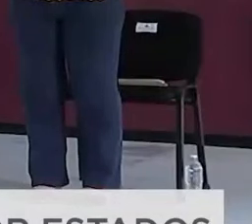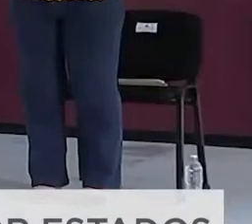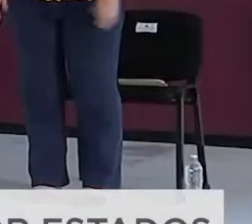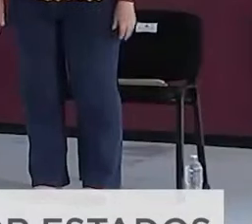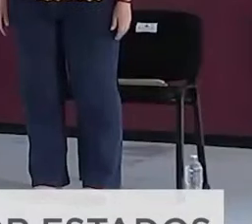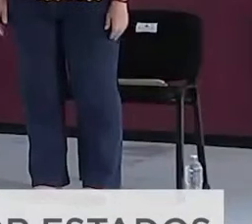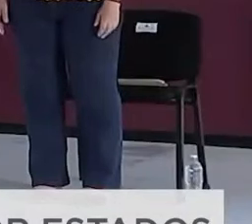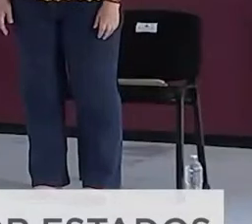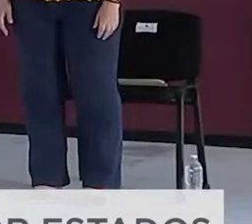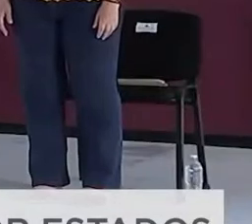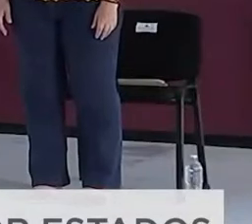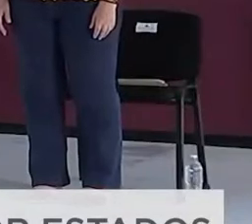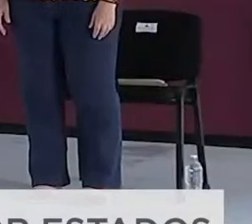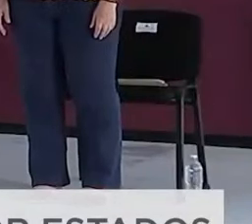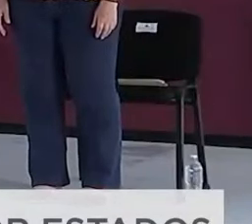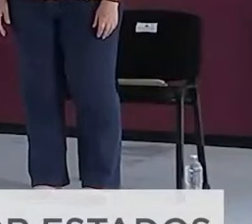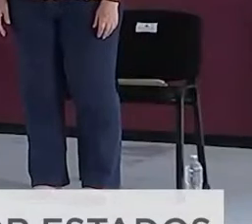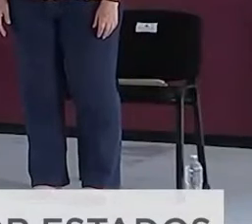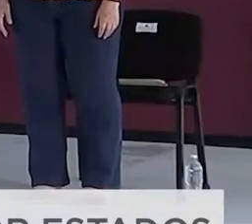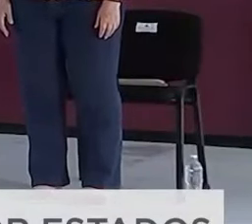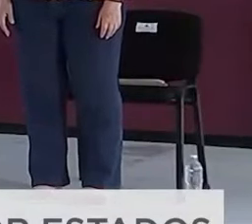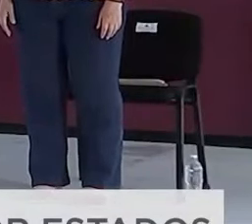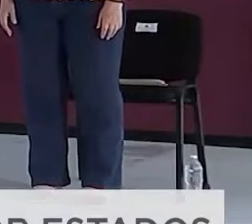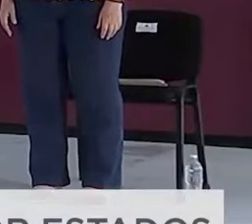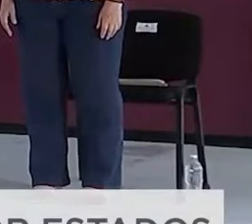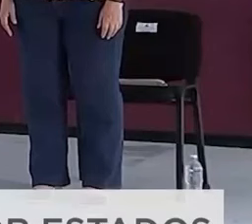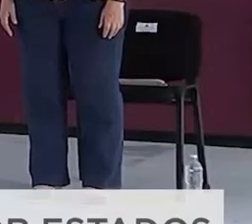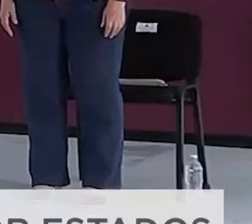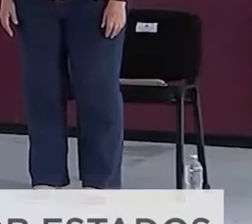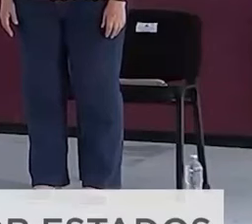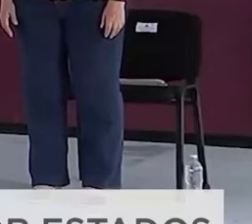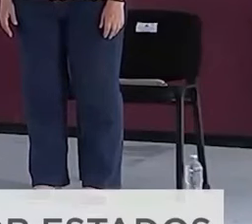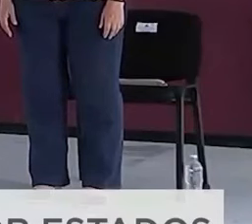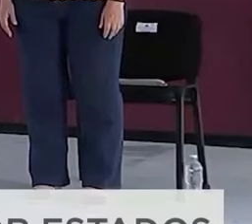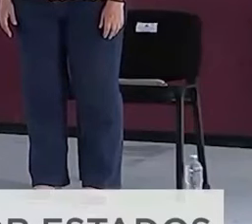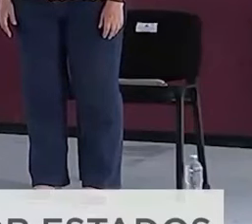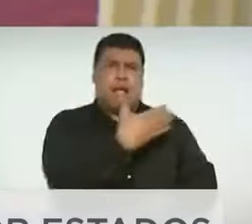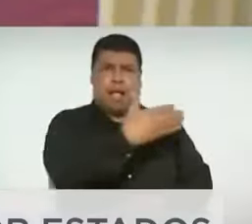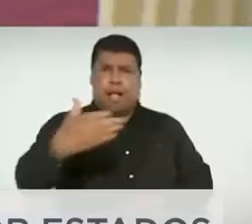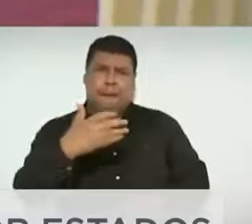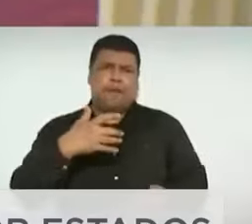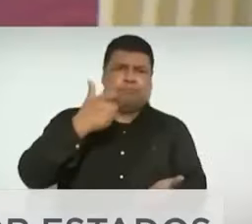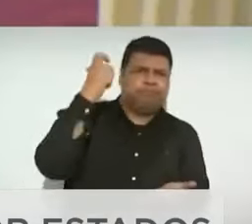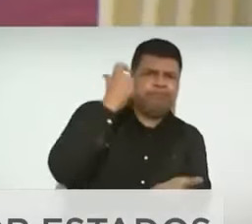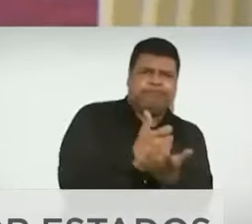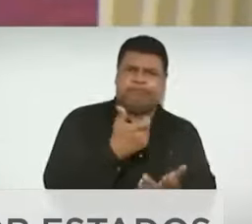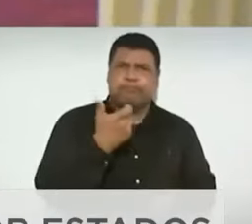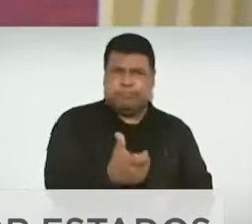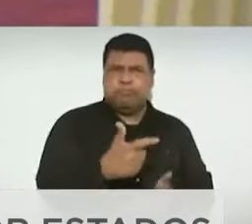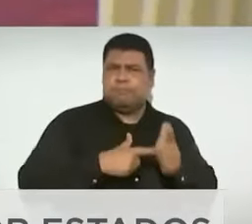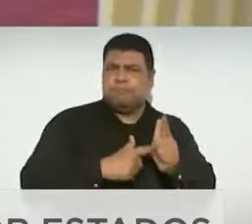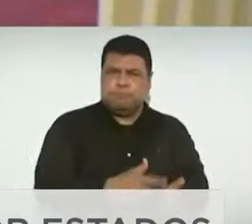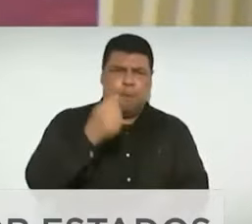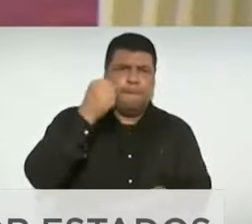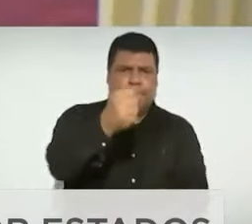Claudia Sheinbaum, a quien elogió en repetidas ocasiones durante su discurso. El sábado, ambos funcionarios le dieron